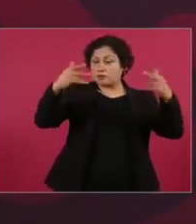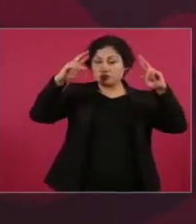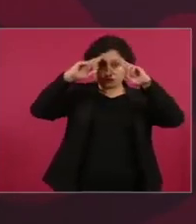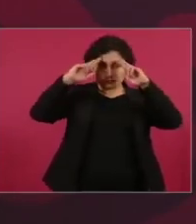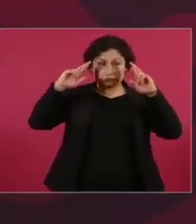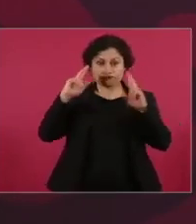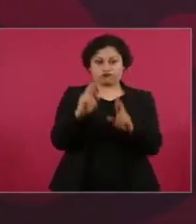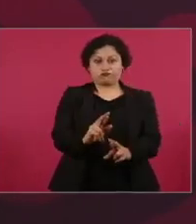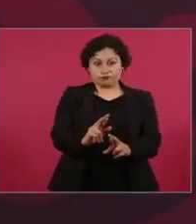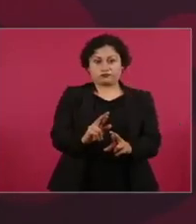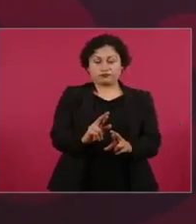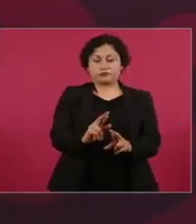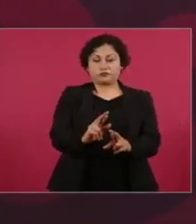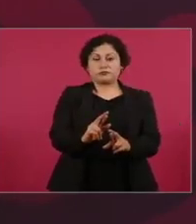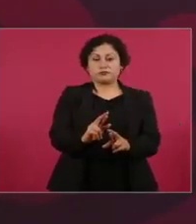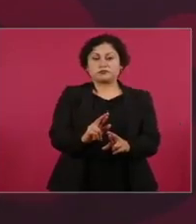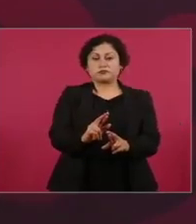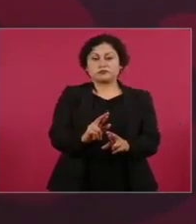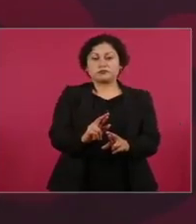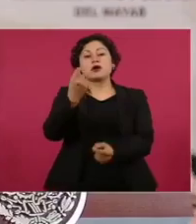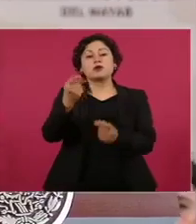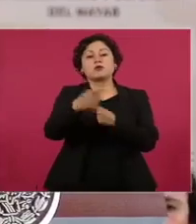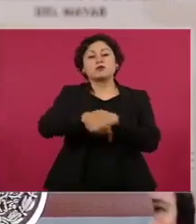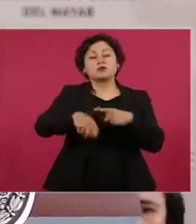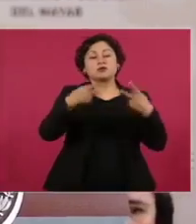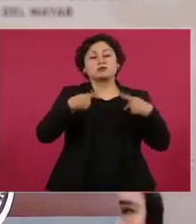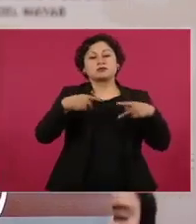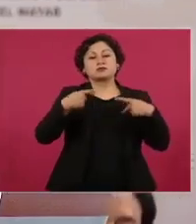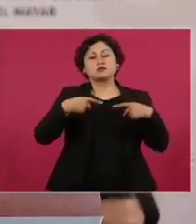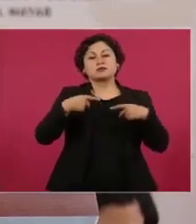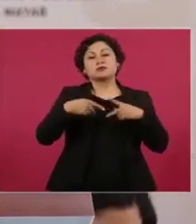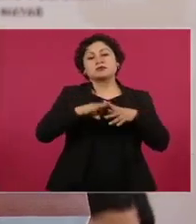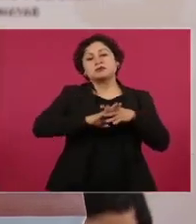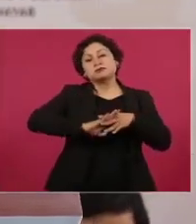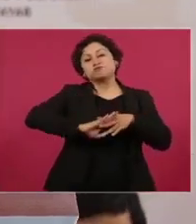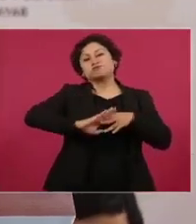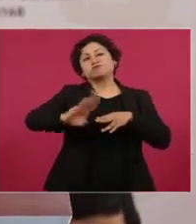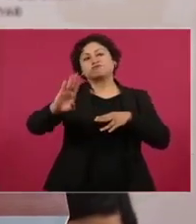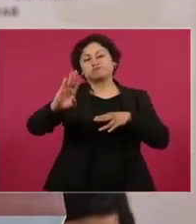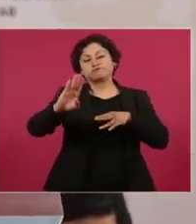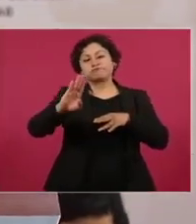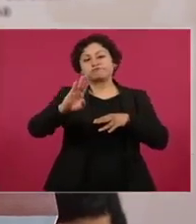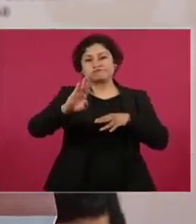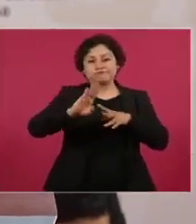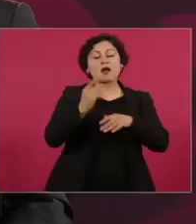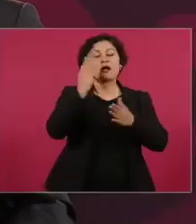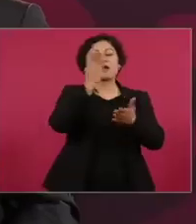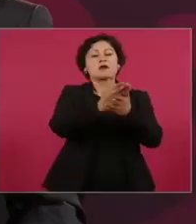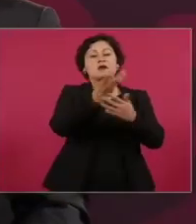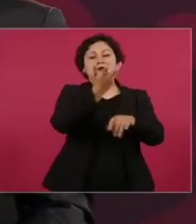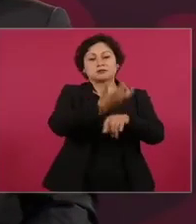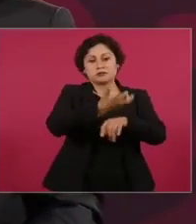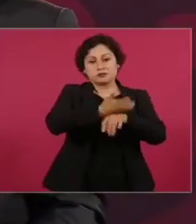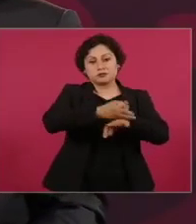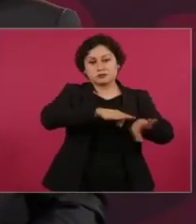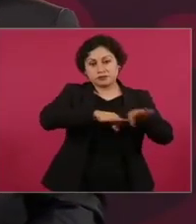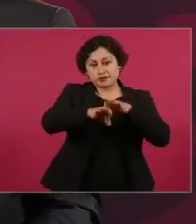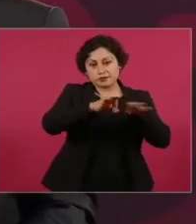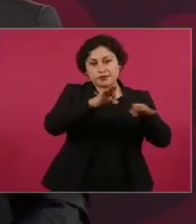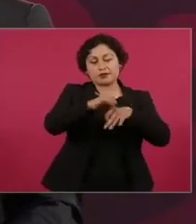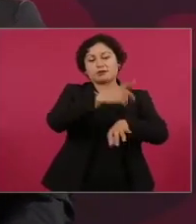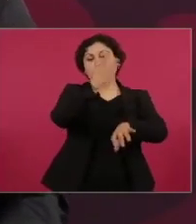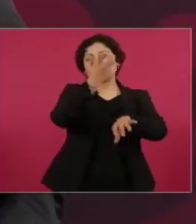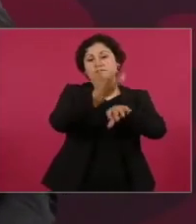han tenido que emigrar y trabajar en Estados Unidos y en Canadá. Trabajar